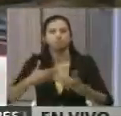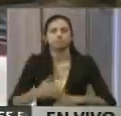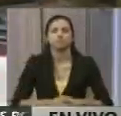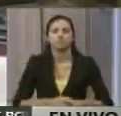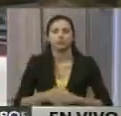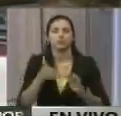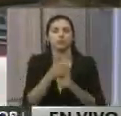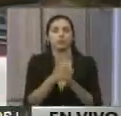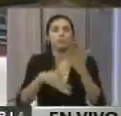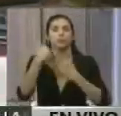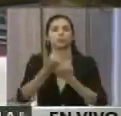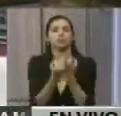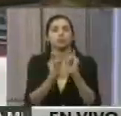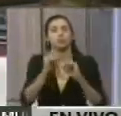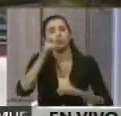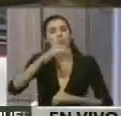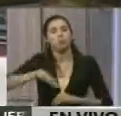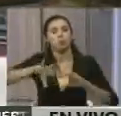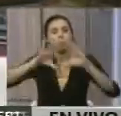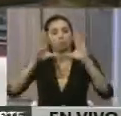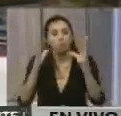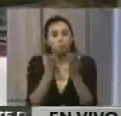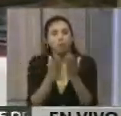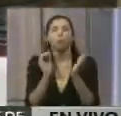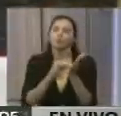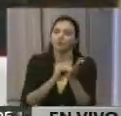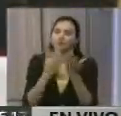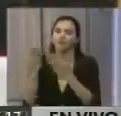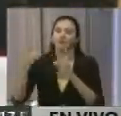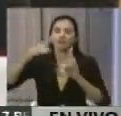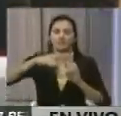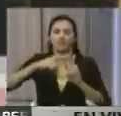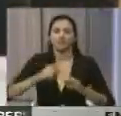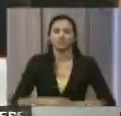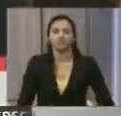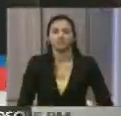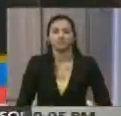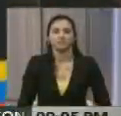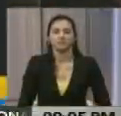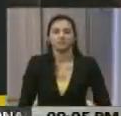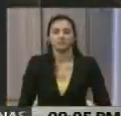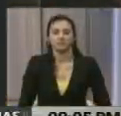soberanía para los pueblos del mundo. Es la información que tenemos del Palacio de Miraflores y con esta retornamos con usted a los estudios. Adelante.